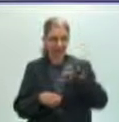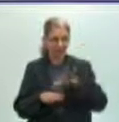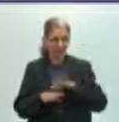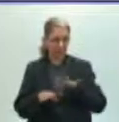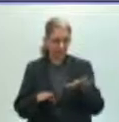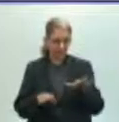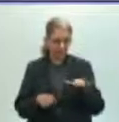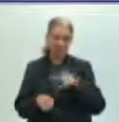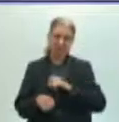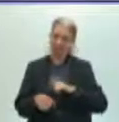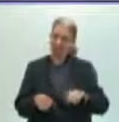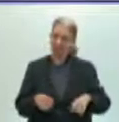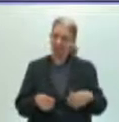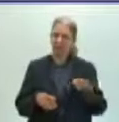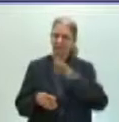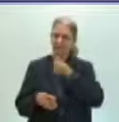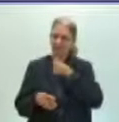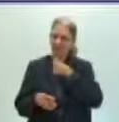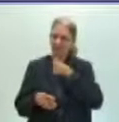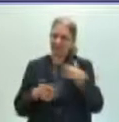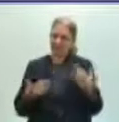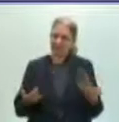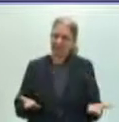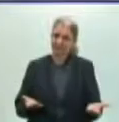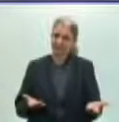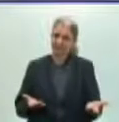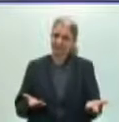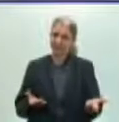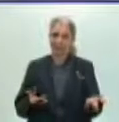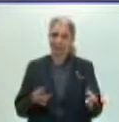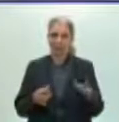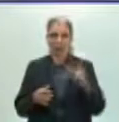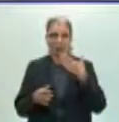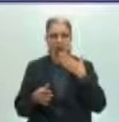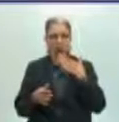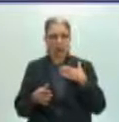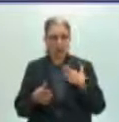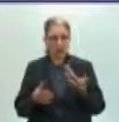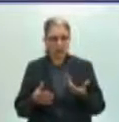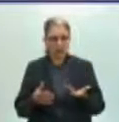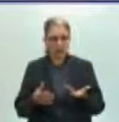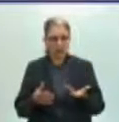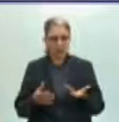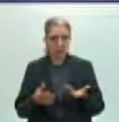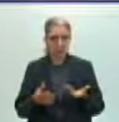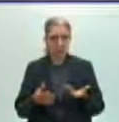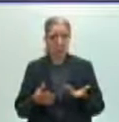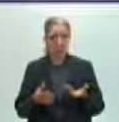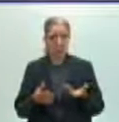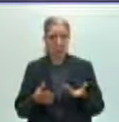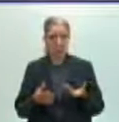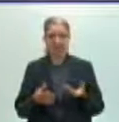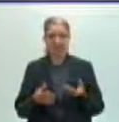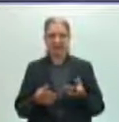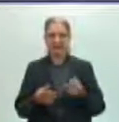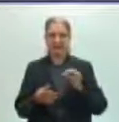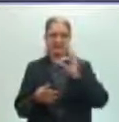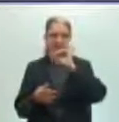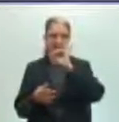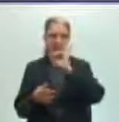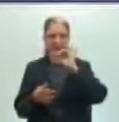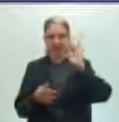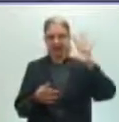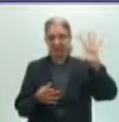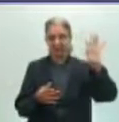75%, sabes que se identifica con la fracción 3/4. De lo contrario, puedes entonces